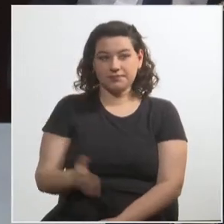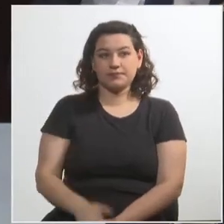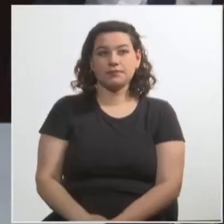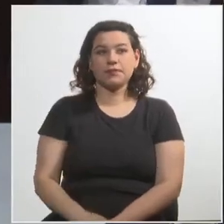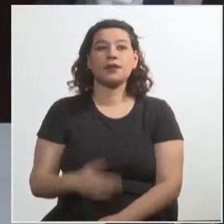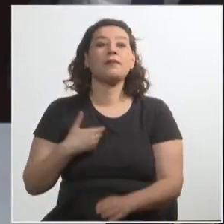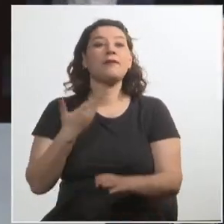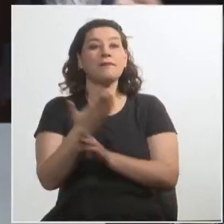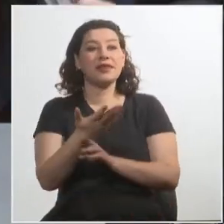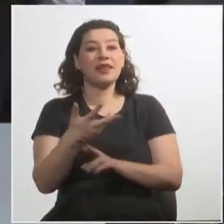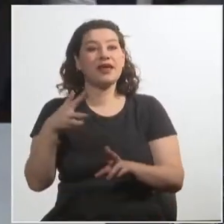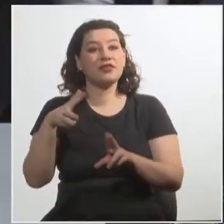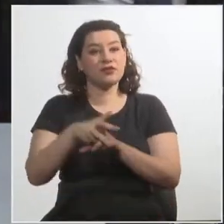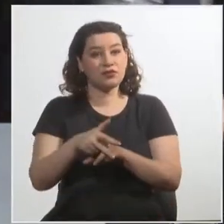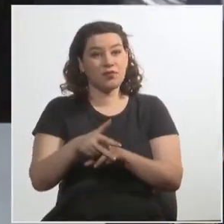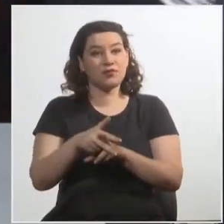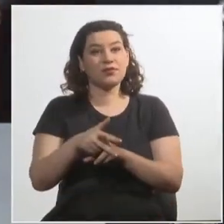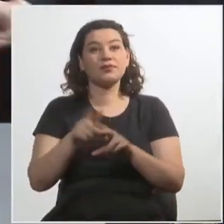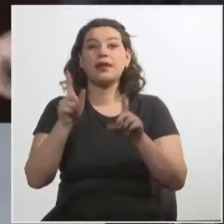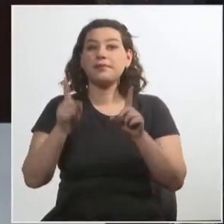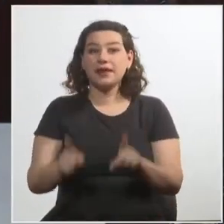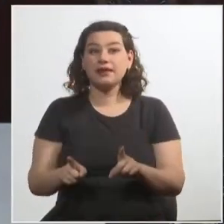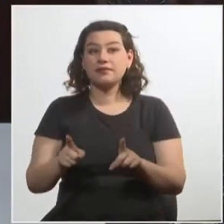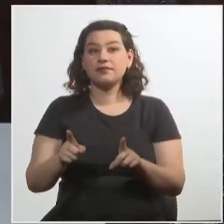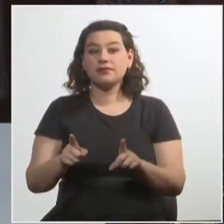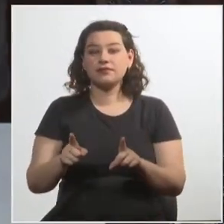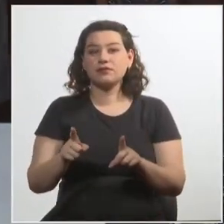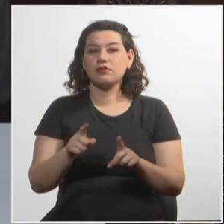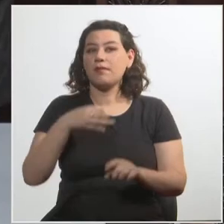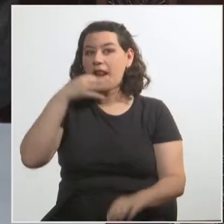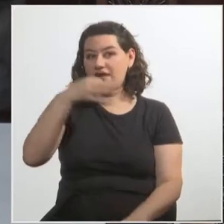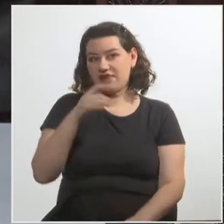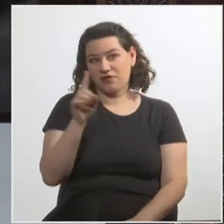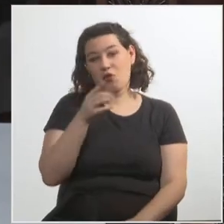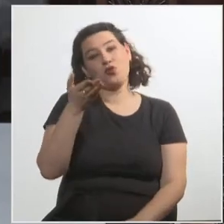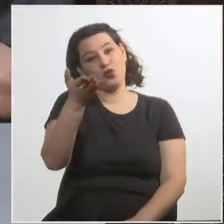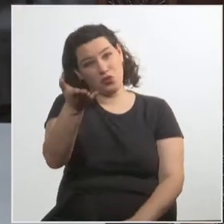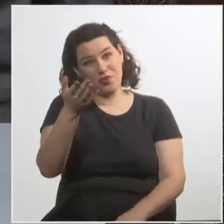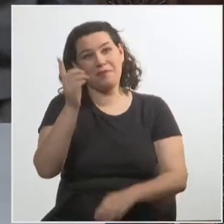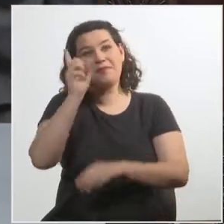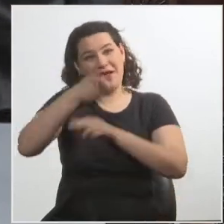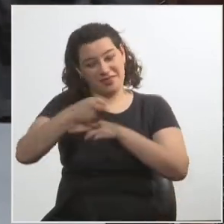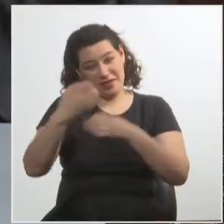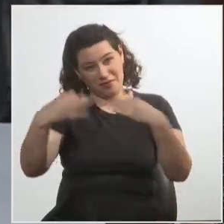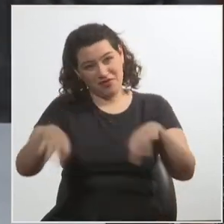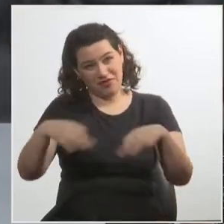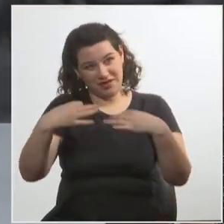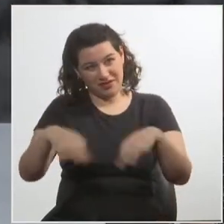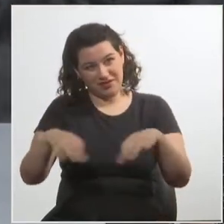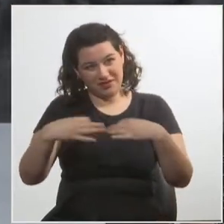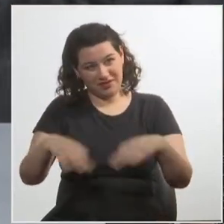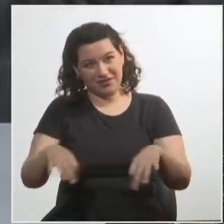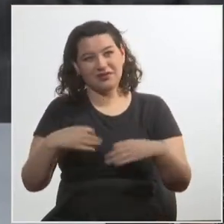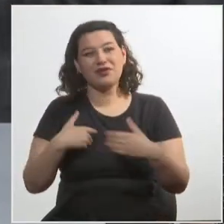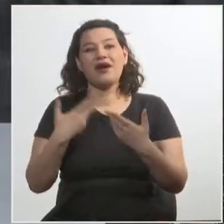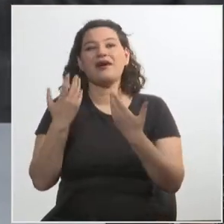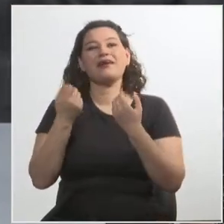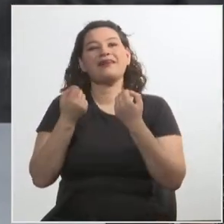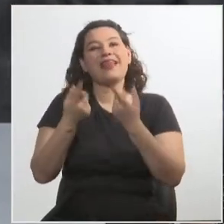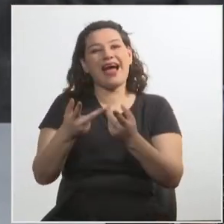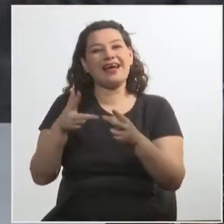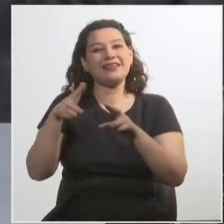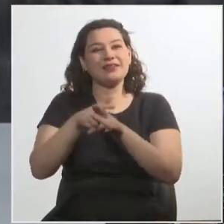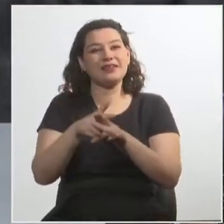me pide la palabra el me pide una interrupción el no la palabra presenta Porque usted es la que dirige acá y lo hace muy bien Yo le voy a dar una interrupción